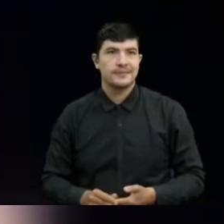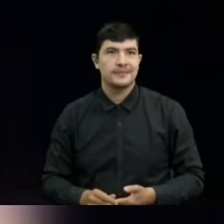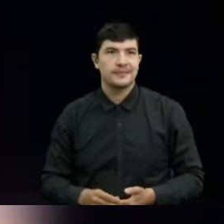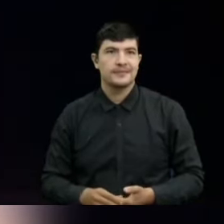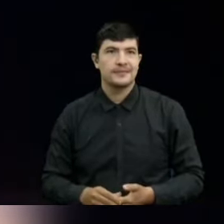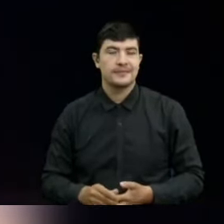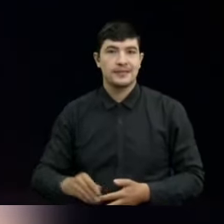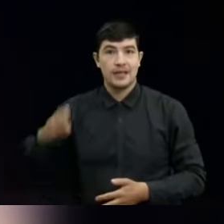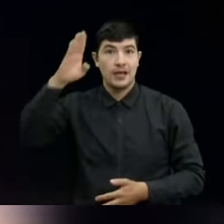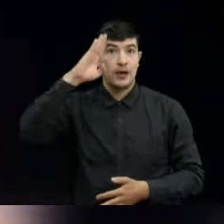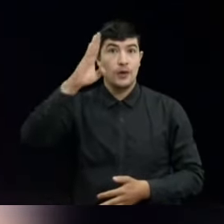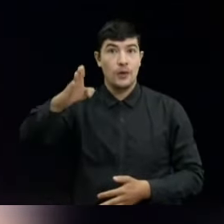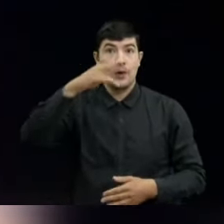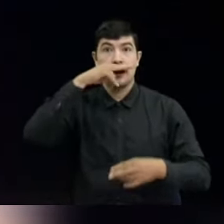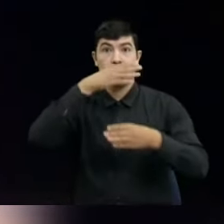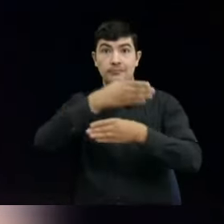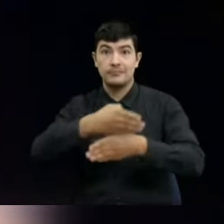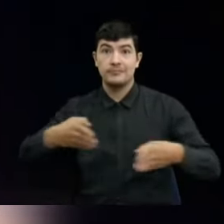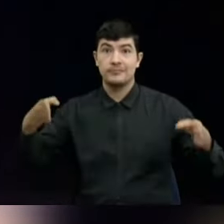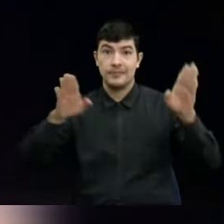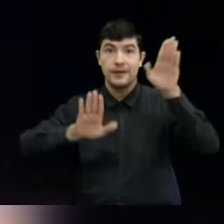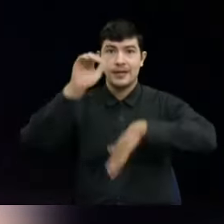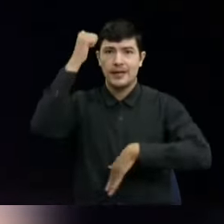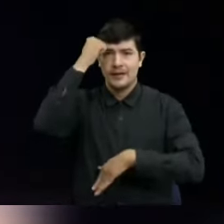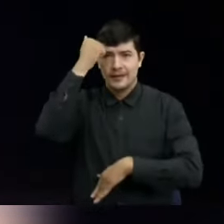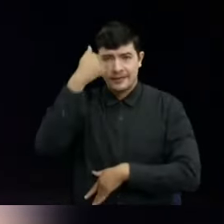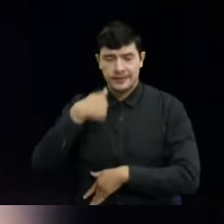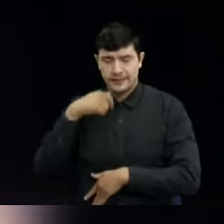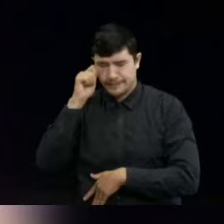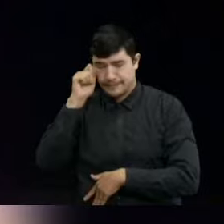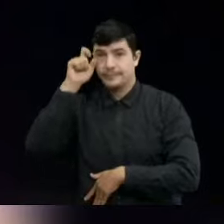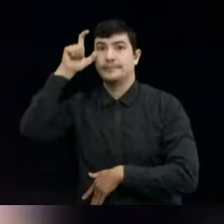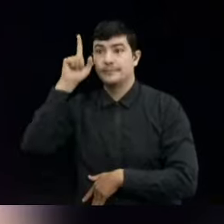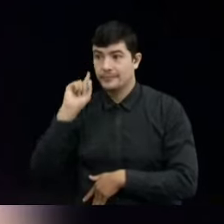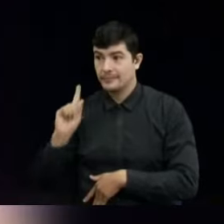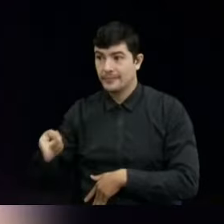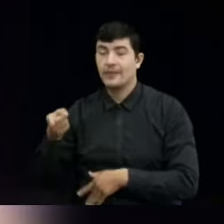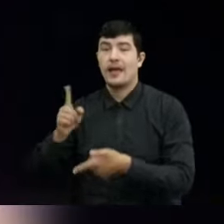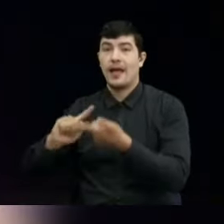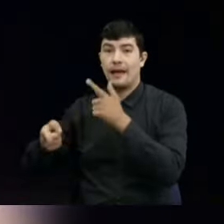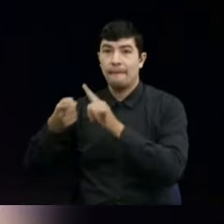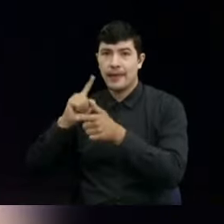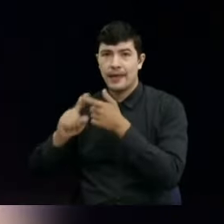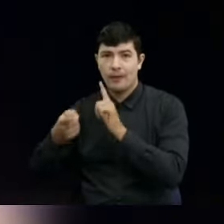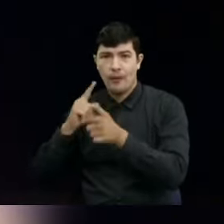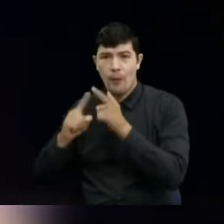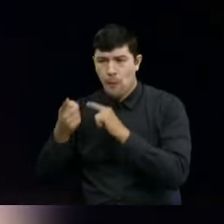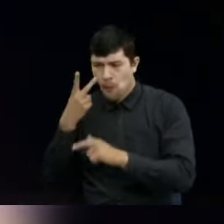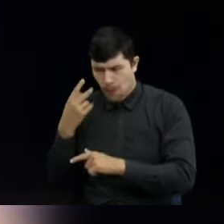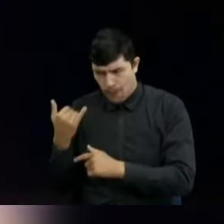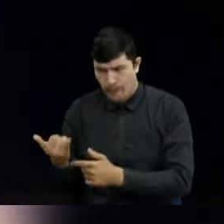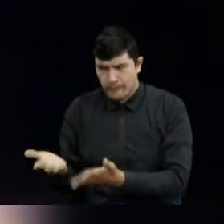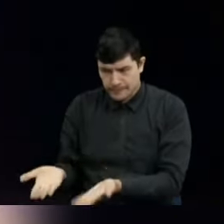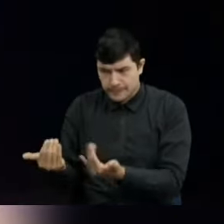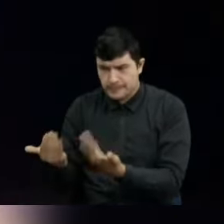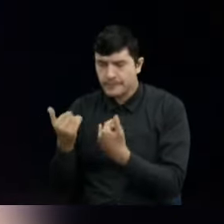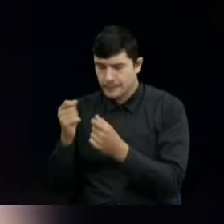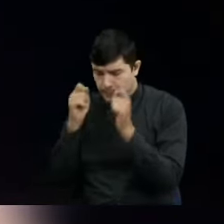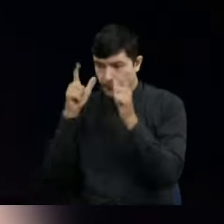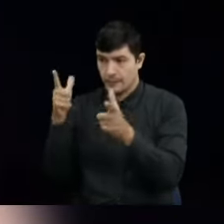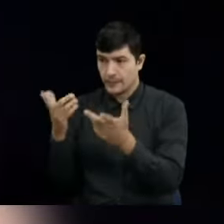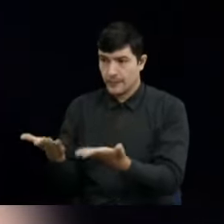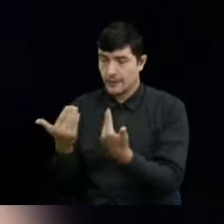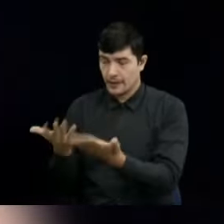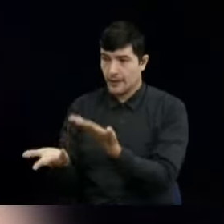Hola, niños de Presente Profe. Voy a despertar a nuestro sabio amigo Peluquín para que nos dé una valiosa información. ¡Despierta,